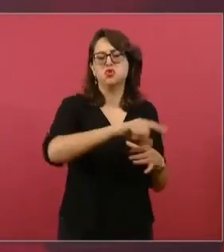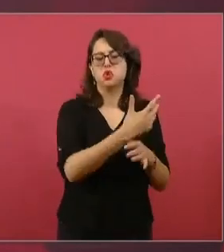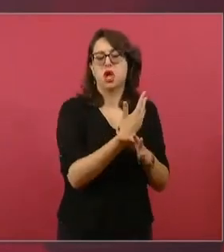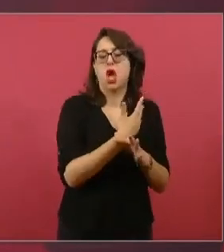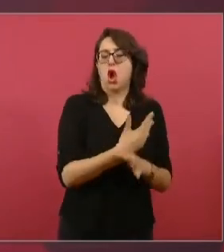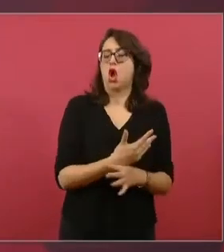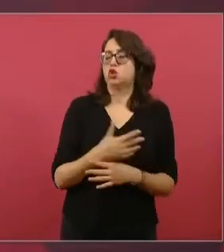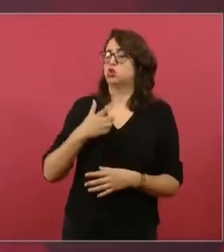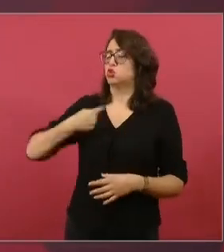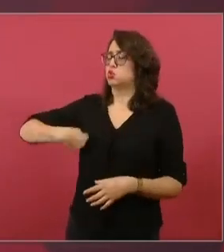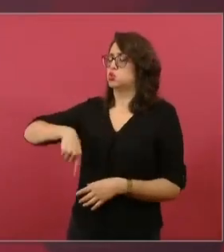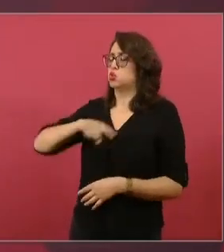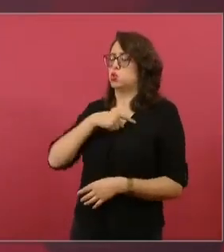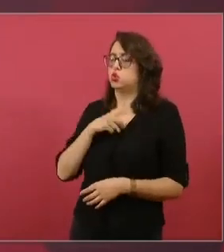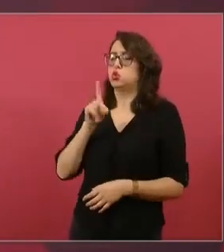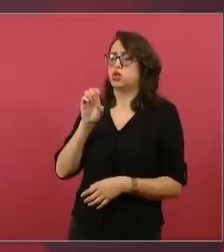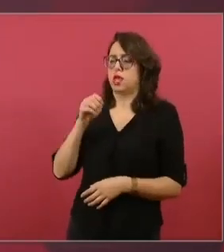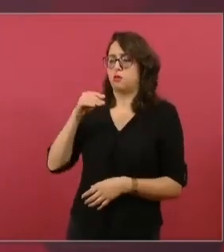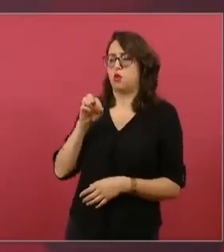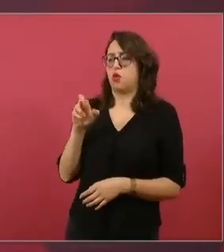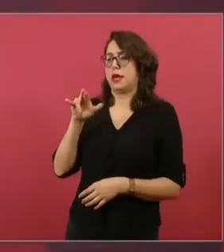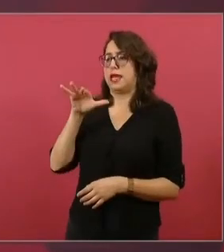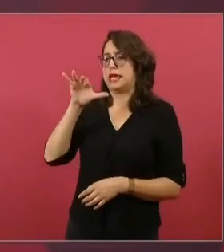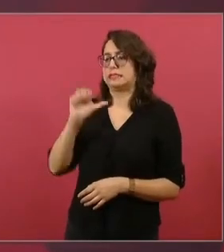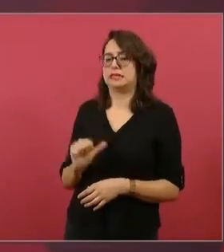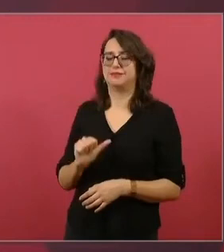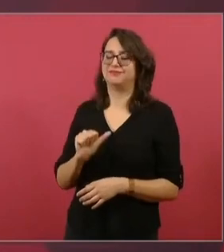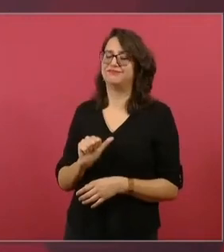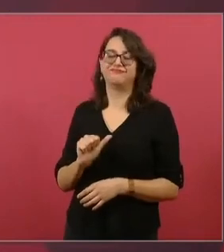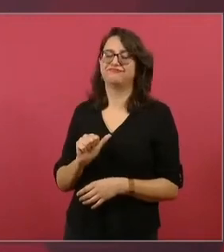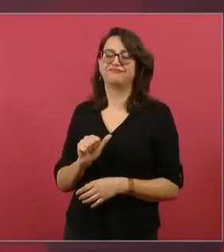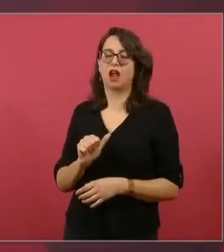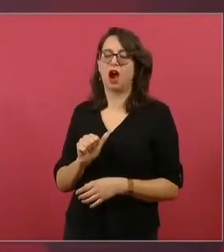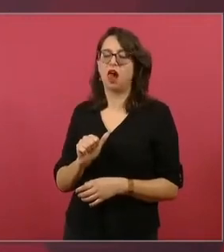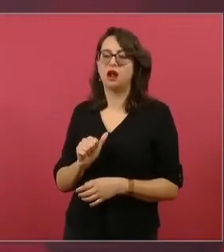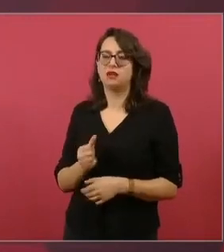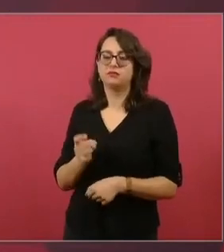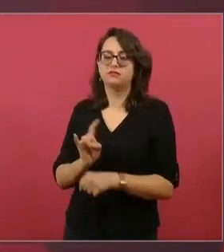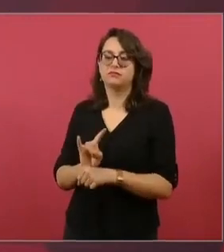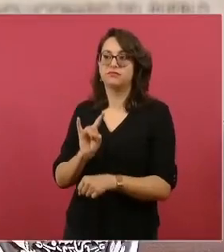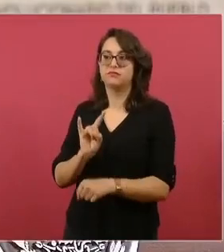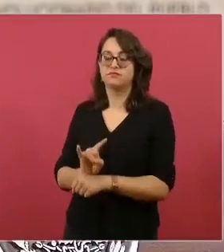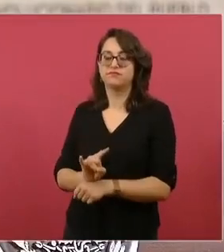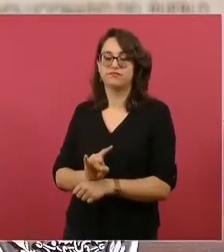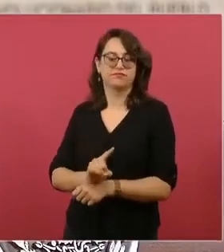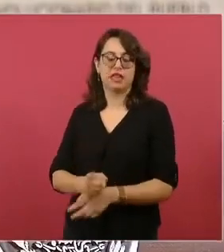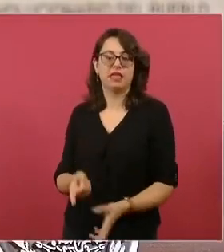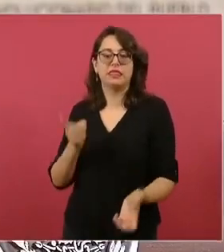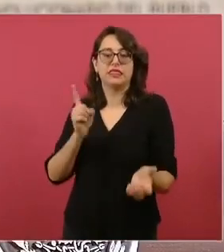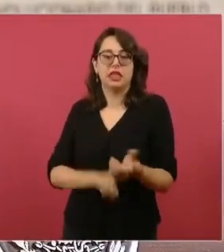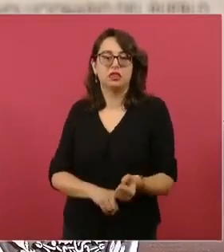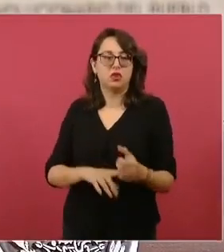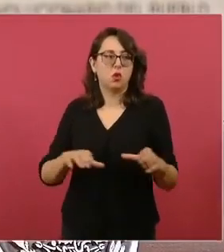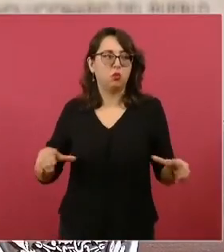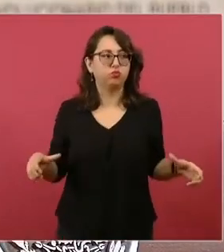En realidad, el gobierno estaba al servicio de una minoría.